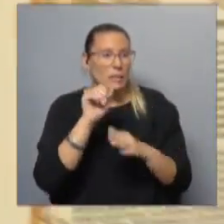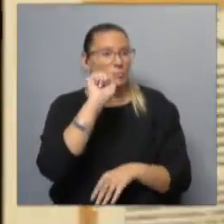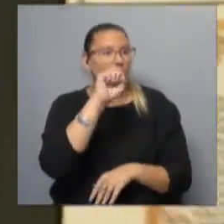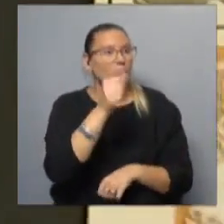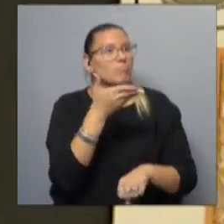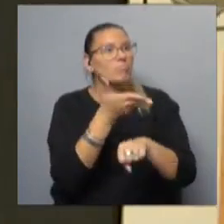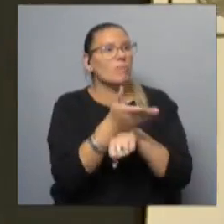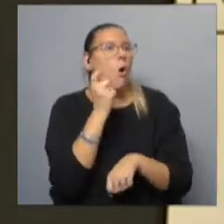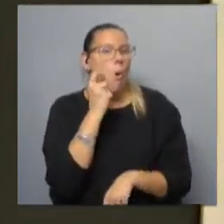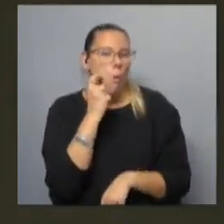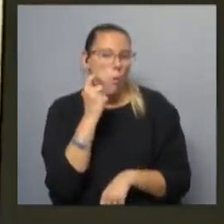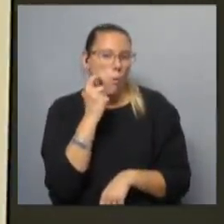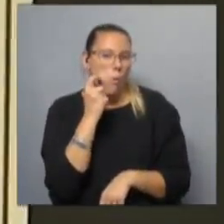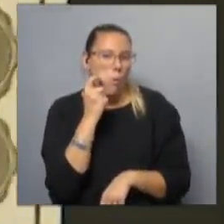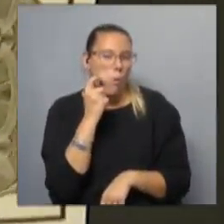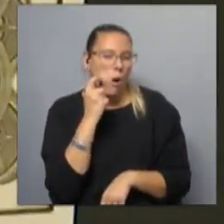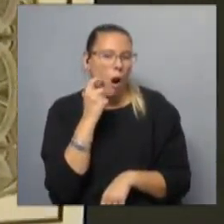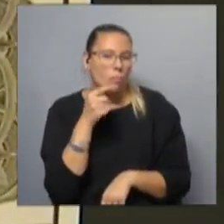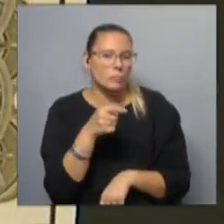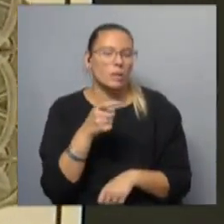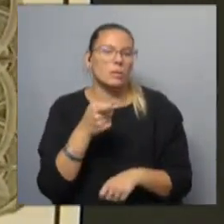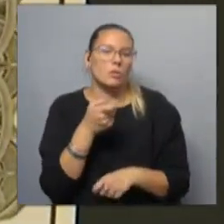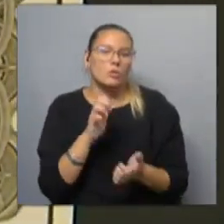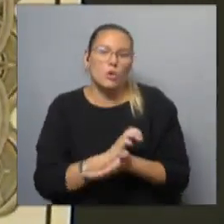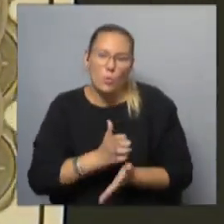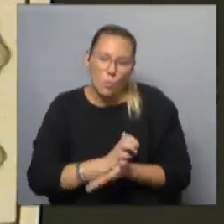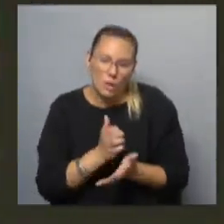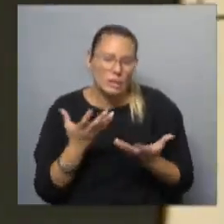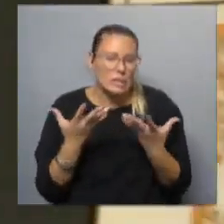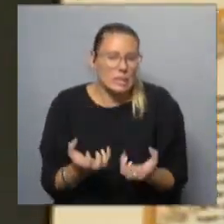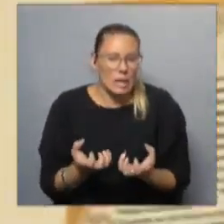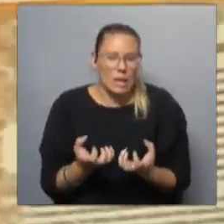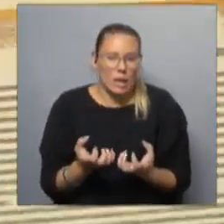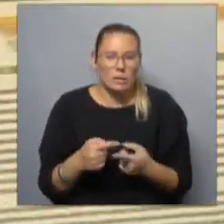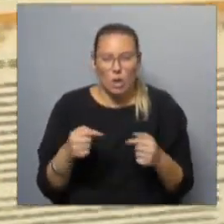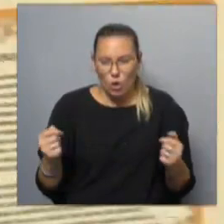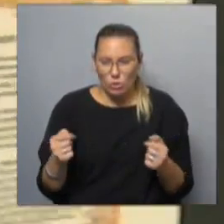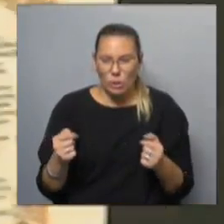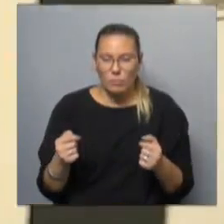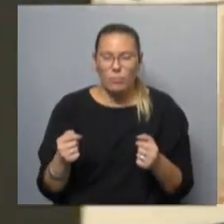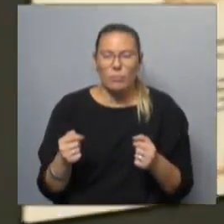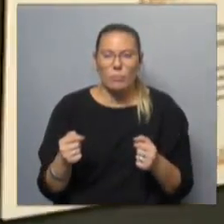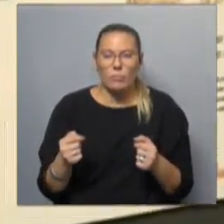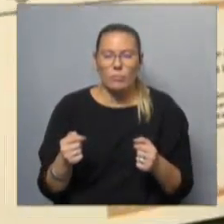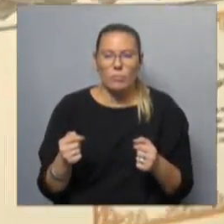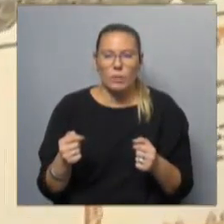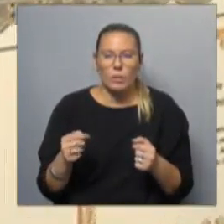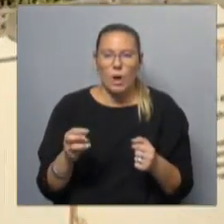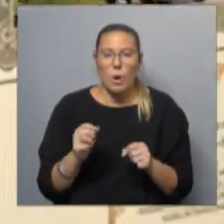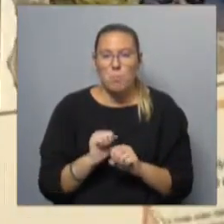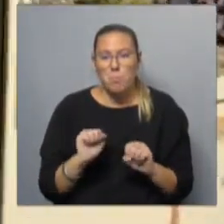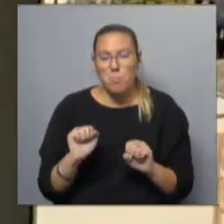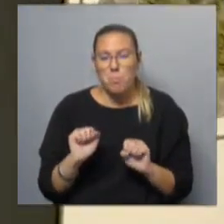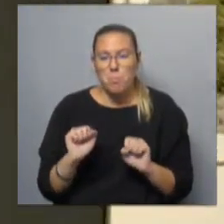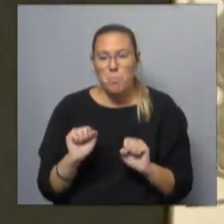pedir dulces, que en este caso son nueces secas y frutos secos. Así que puede ser una cosa